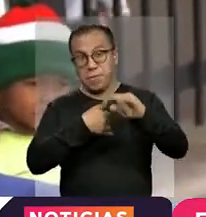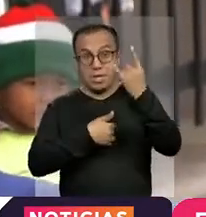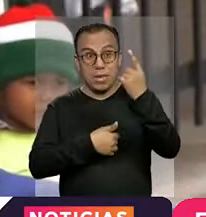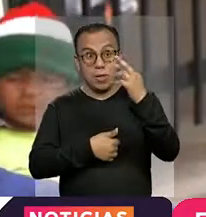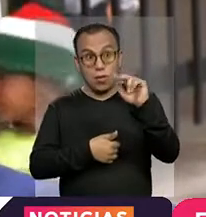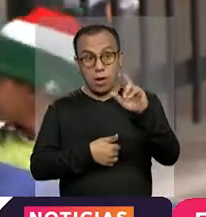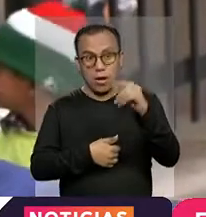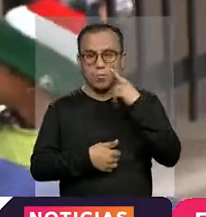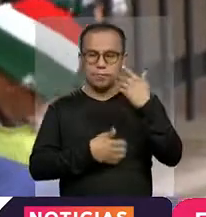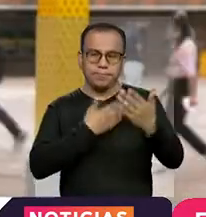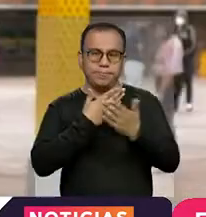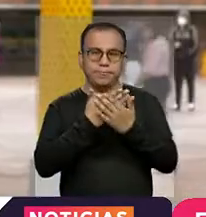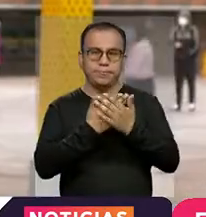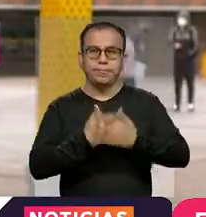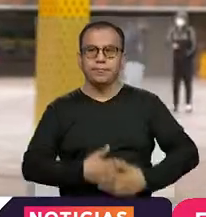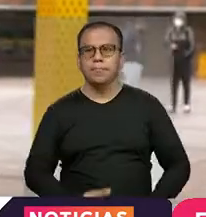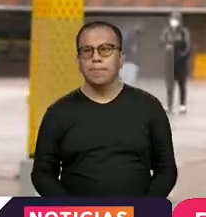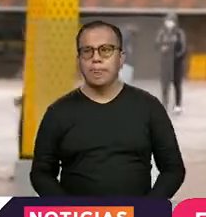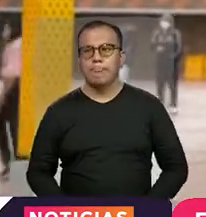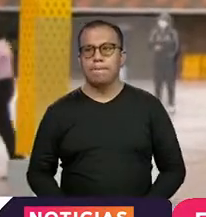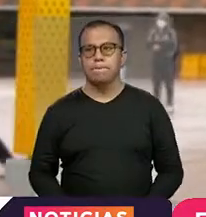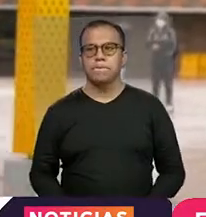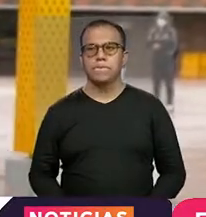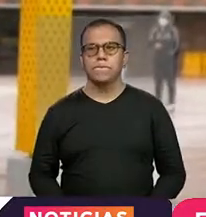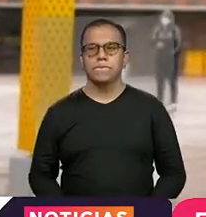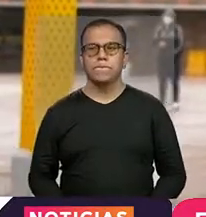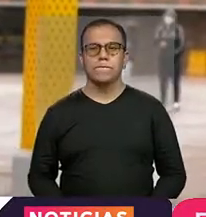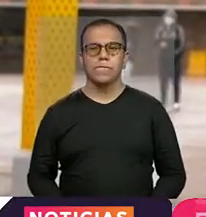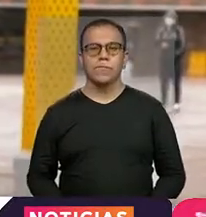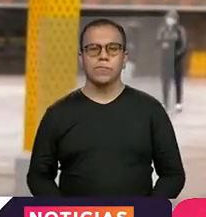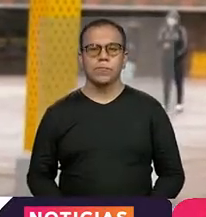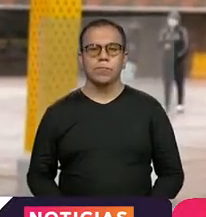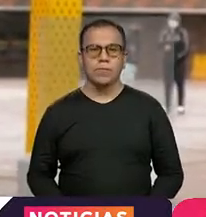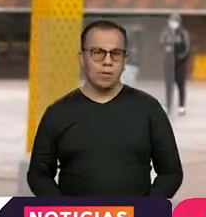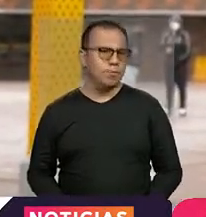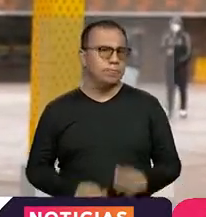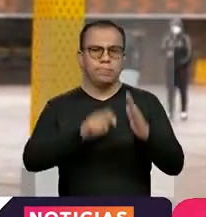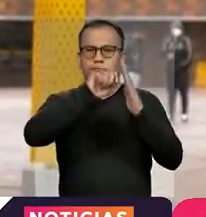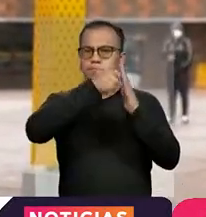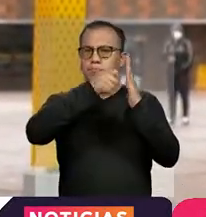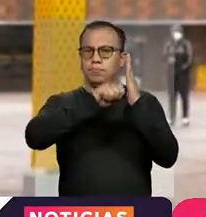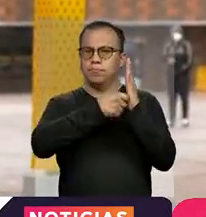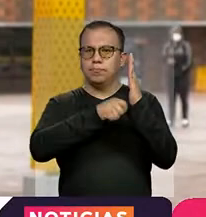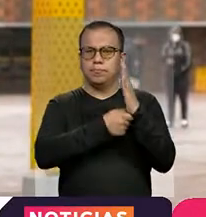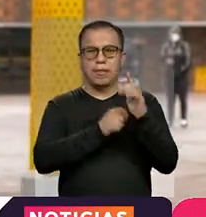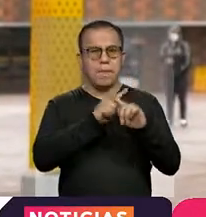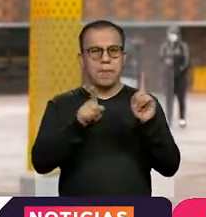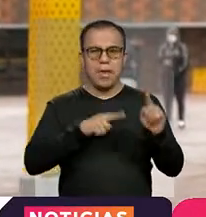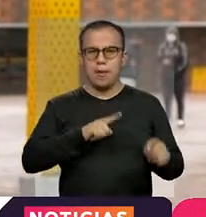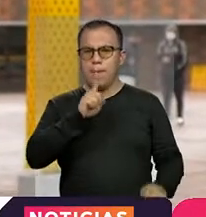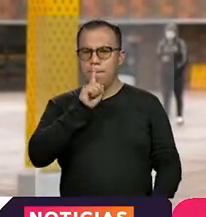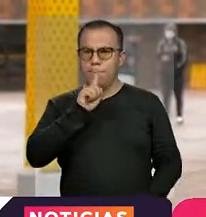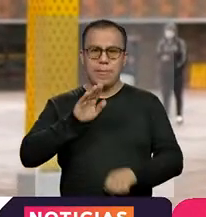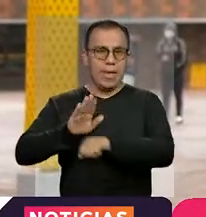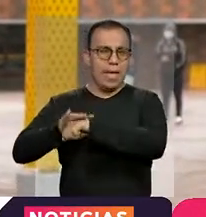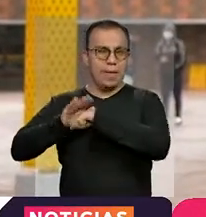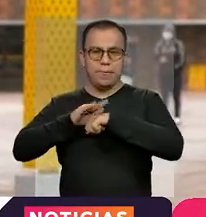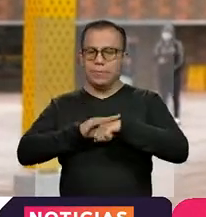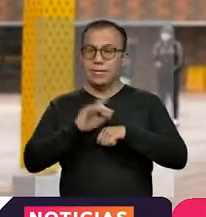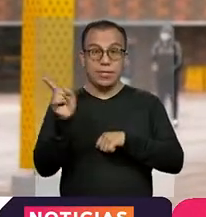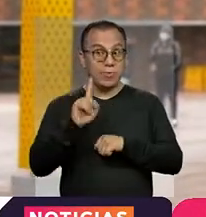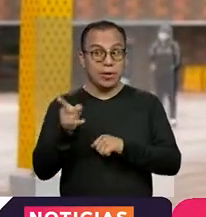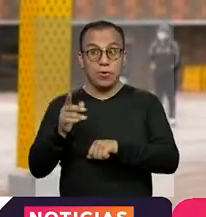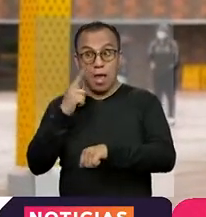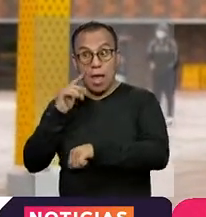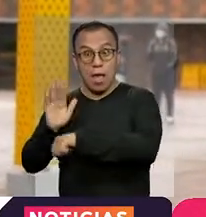pues ella nos avisa. Procurar uno dejar bien cerrado, pero no recomendar a nadie, porque entre más